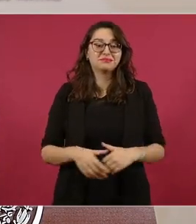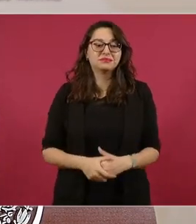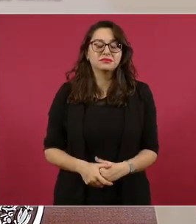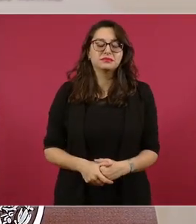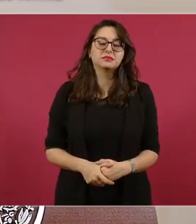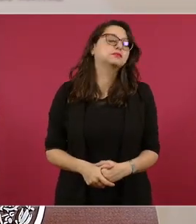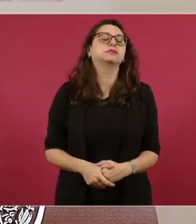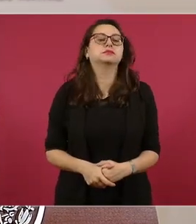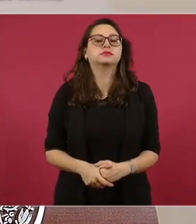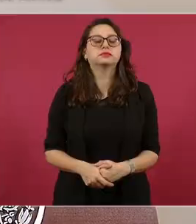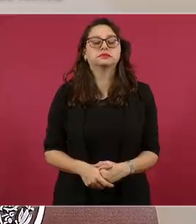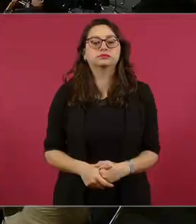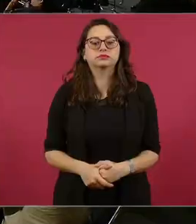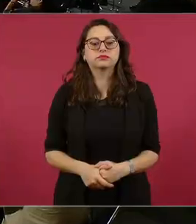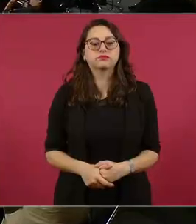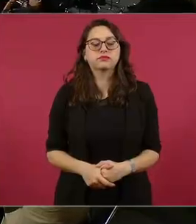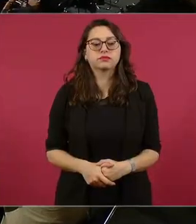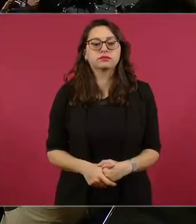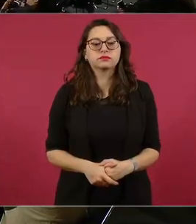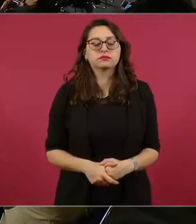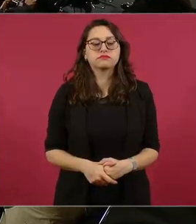Pero ni por aquí